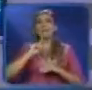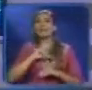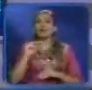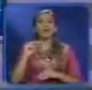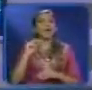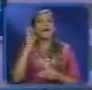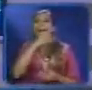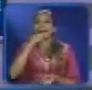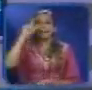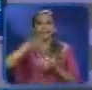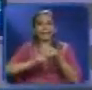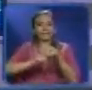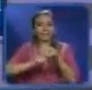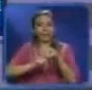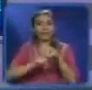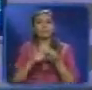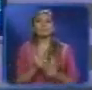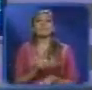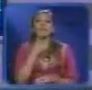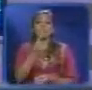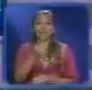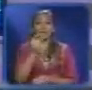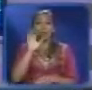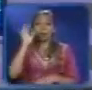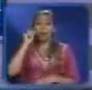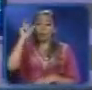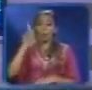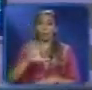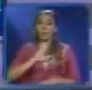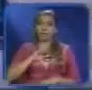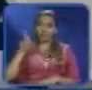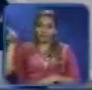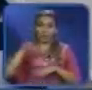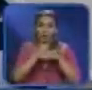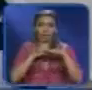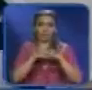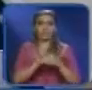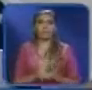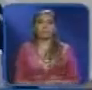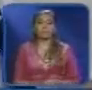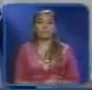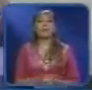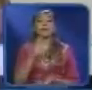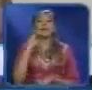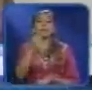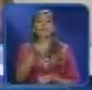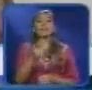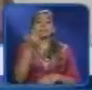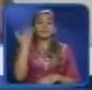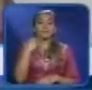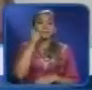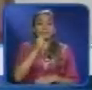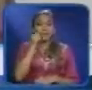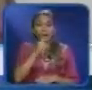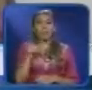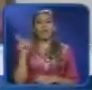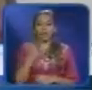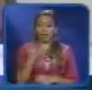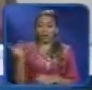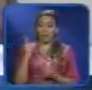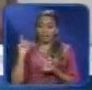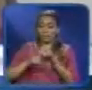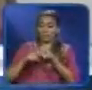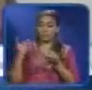está casado. Así lo señaló un funcionario de ese país, ya les cuento. John dijo el sábado que él y su compañero sentimental querían realizar